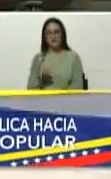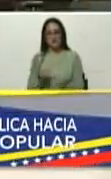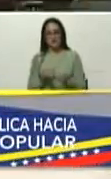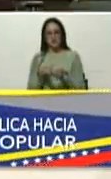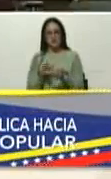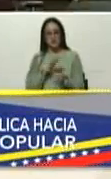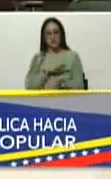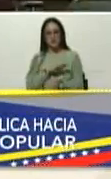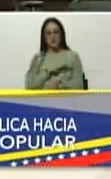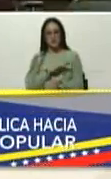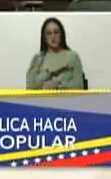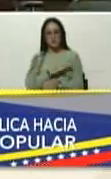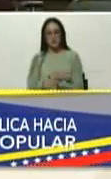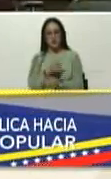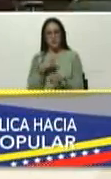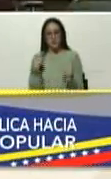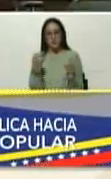Popular.